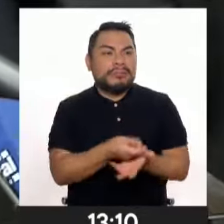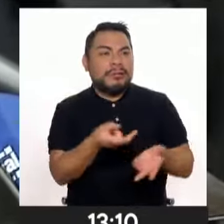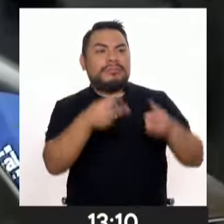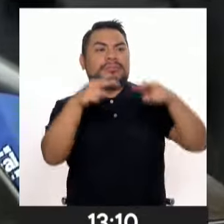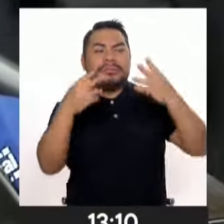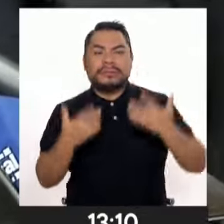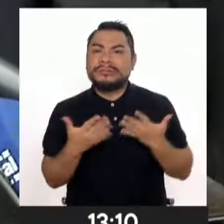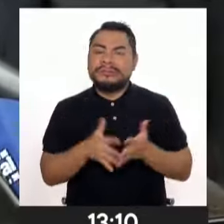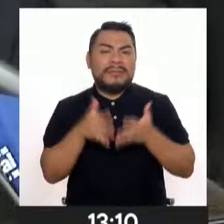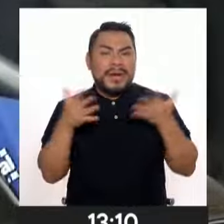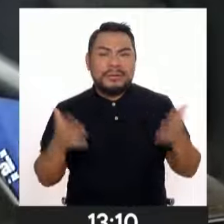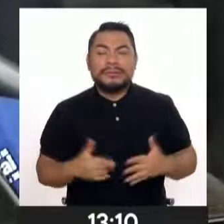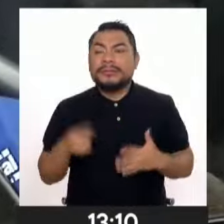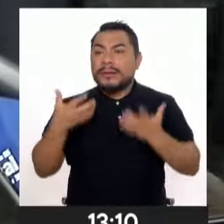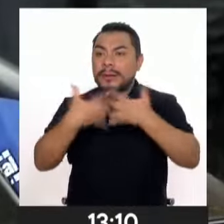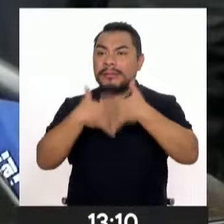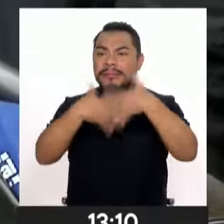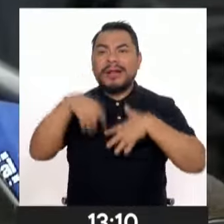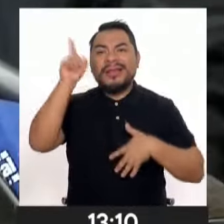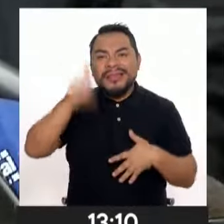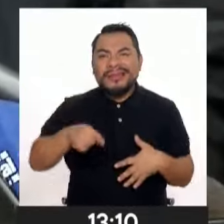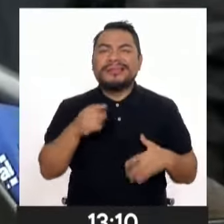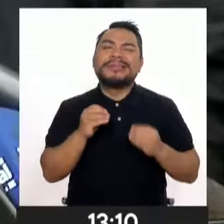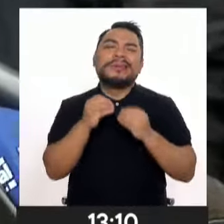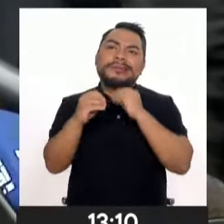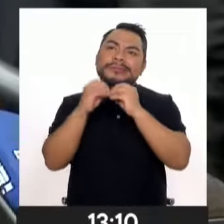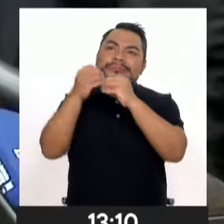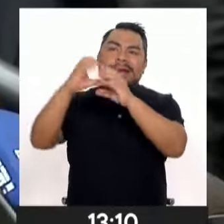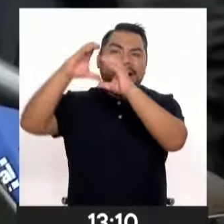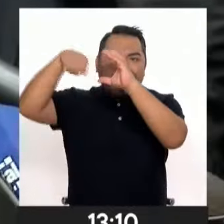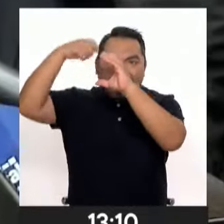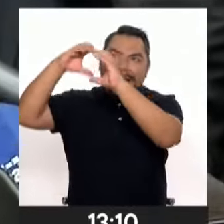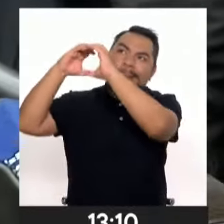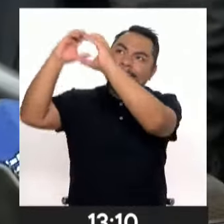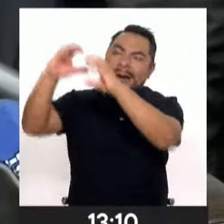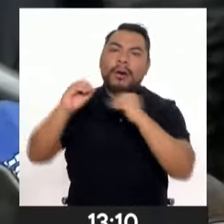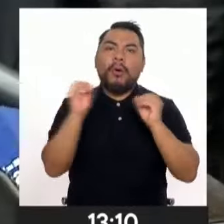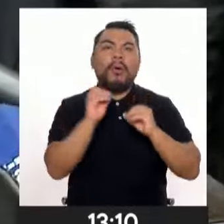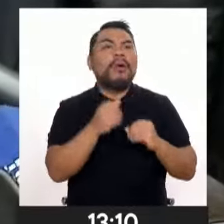ciudadana son altos, ¿no? Las empresas tienen que poner cámaras, tienen que contratar